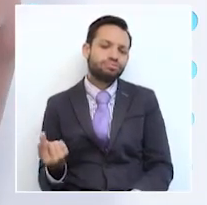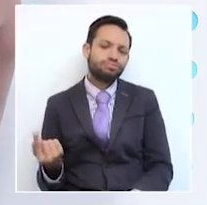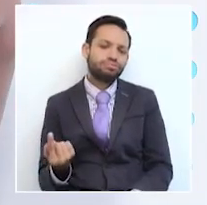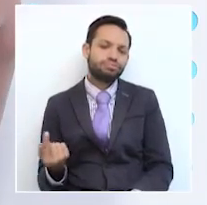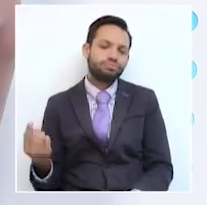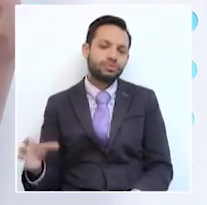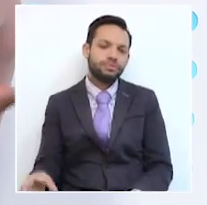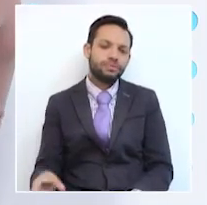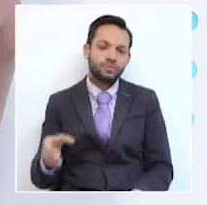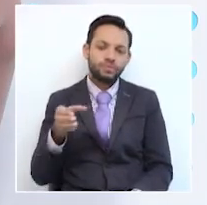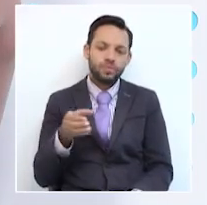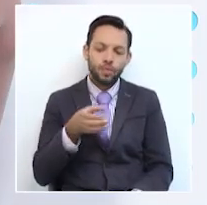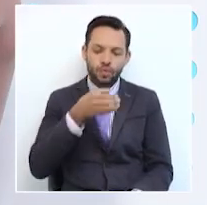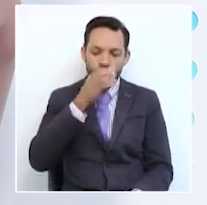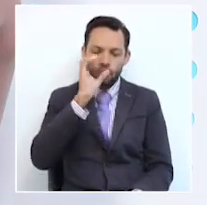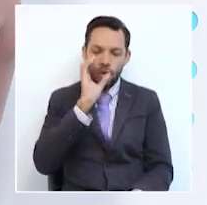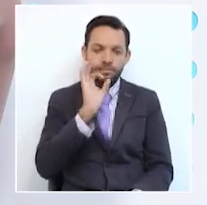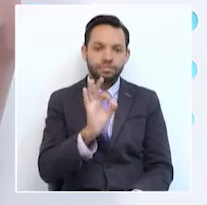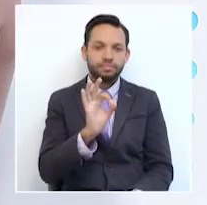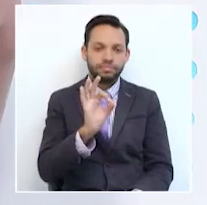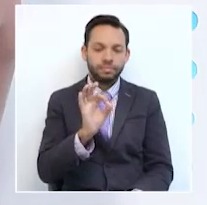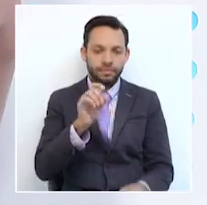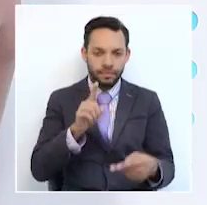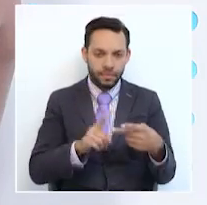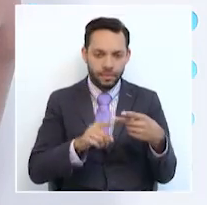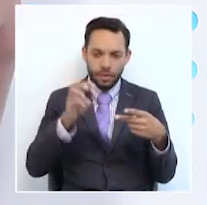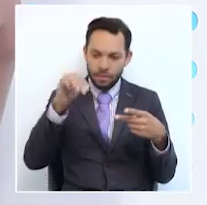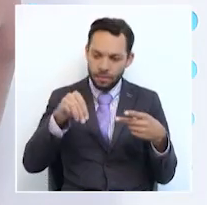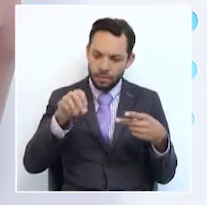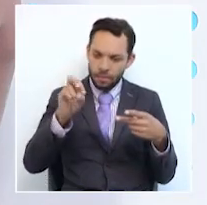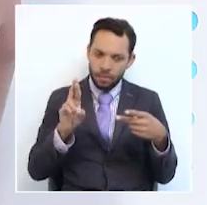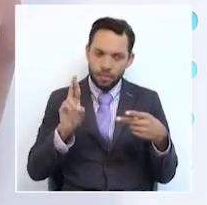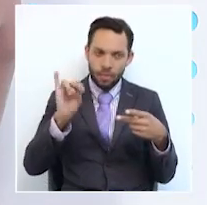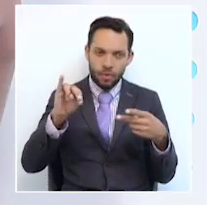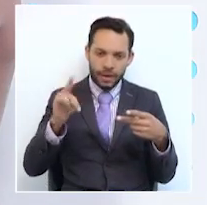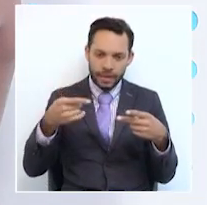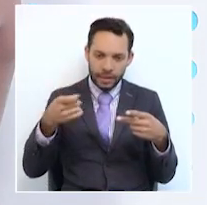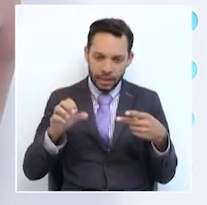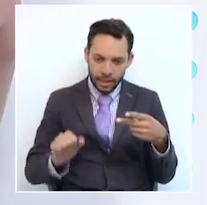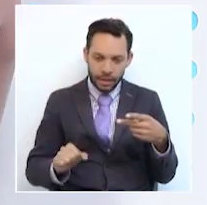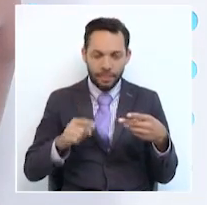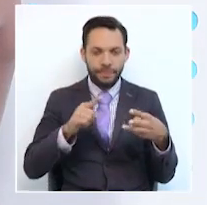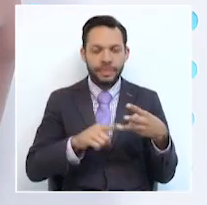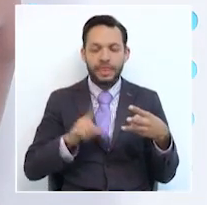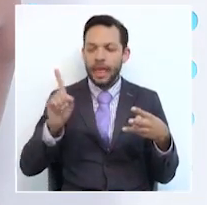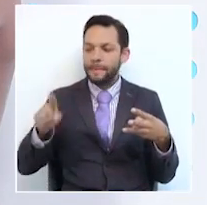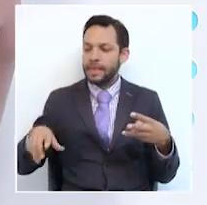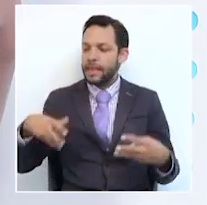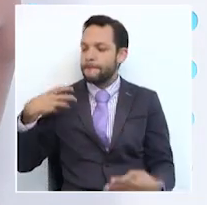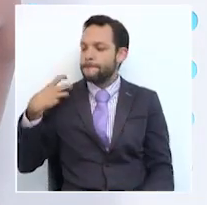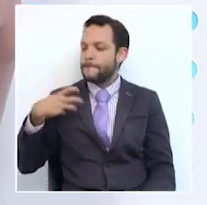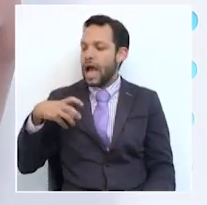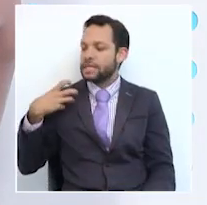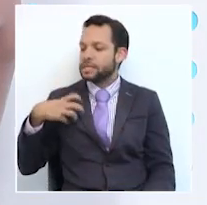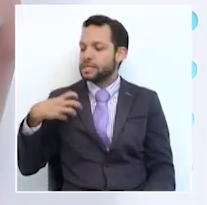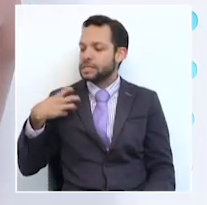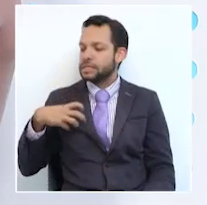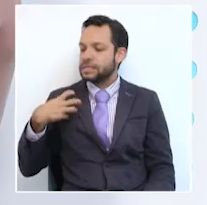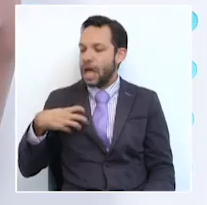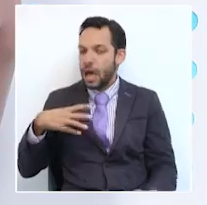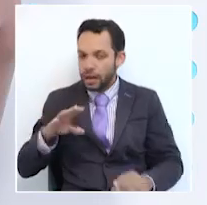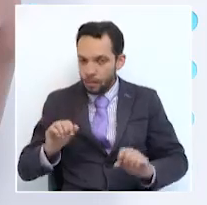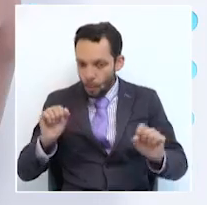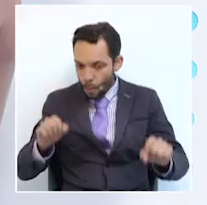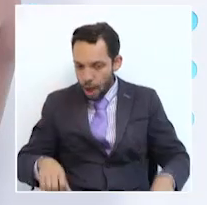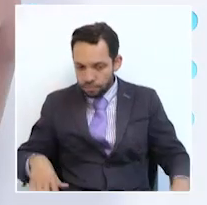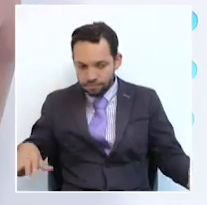la moringa excelente en este tipo de problemas la misma manzana entonces mire que hay muchas posibilidades